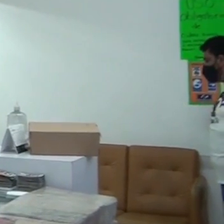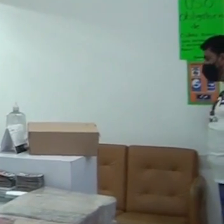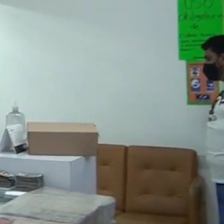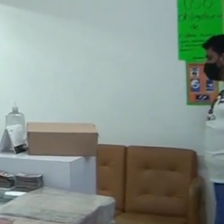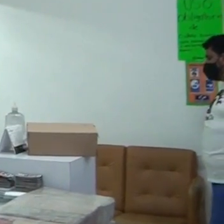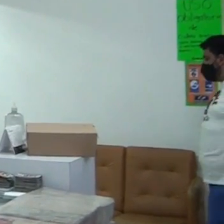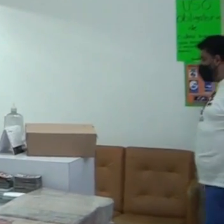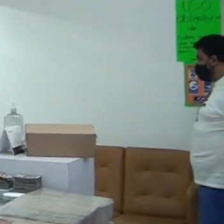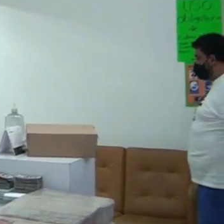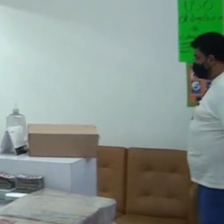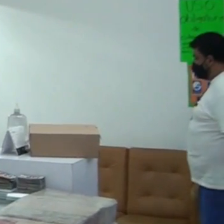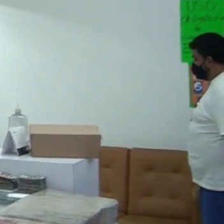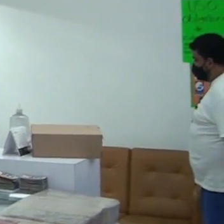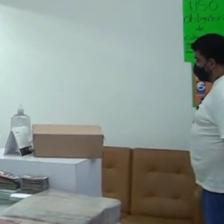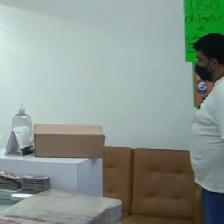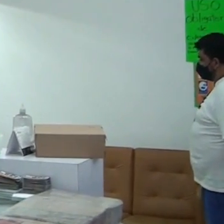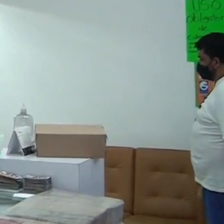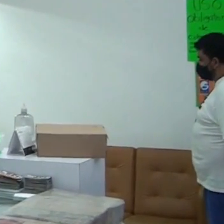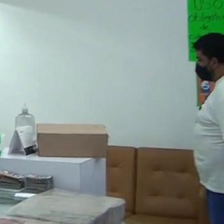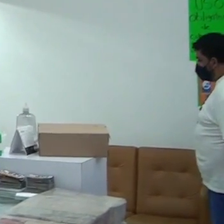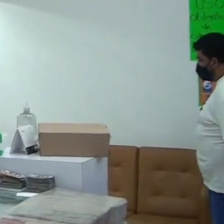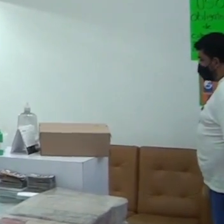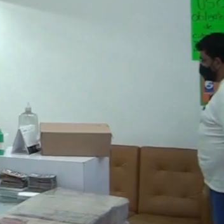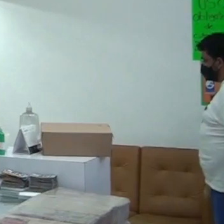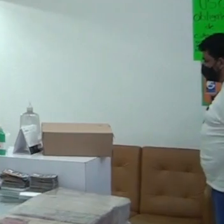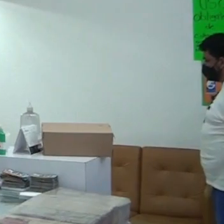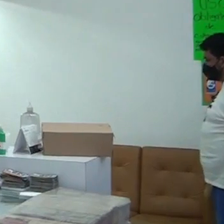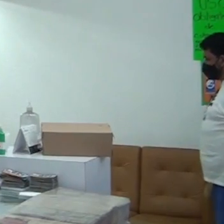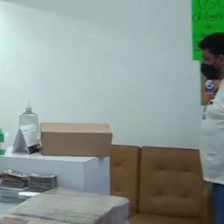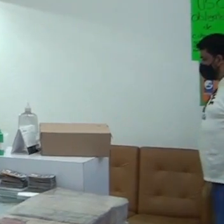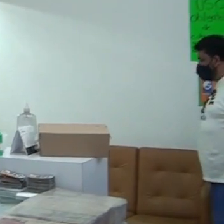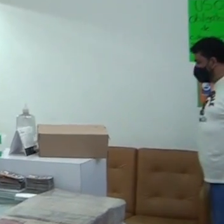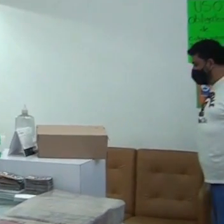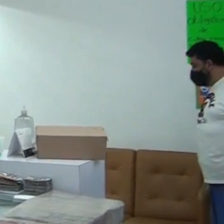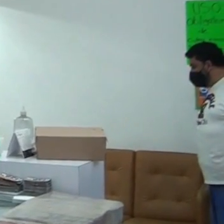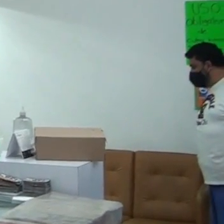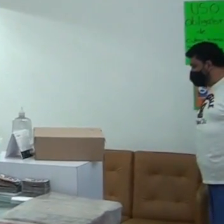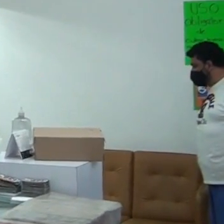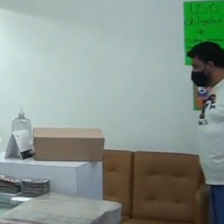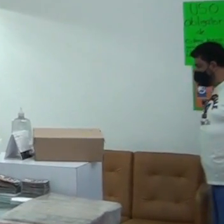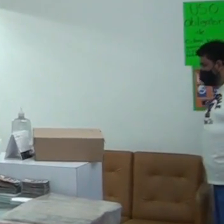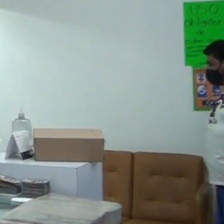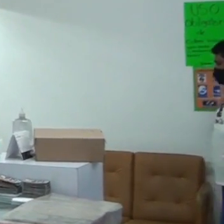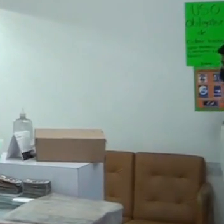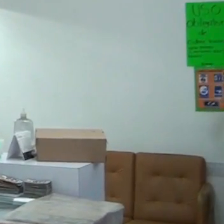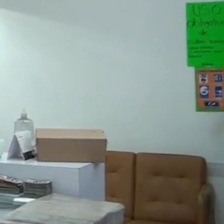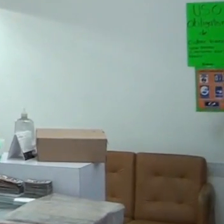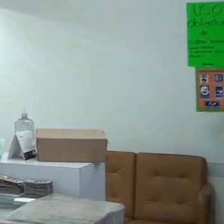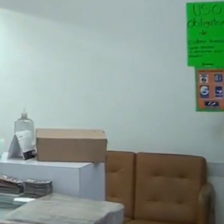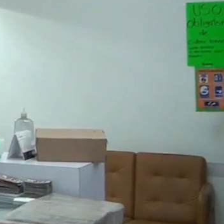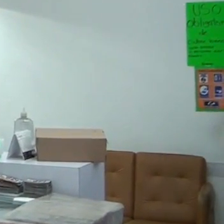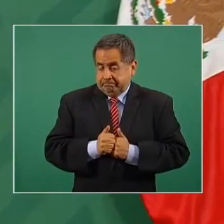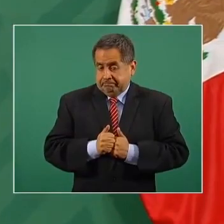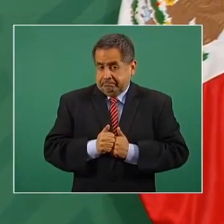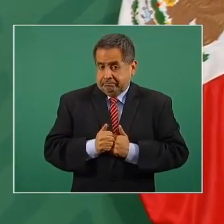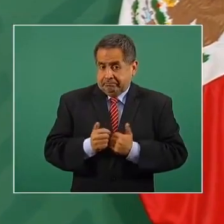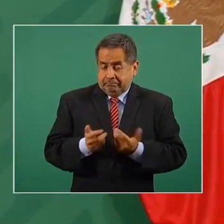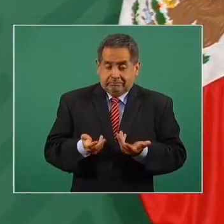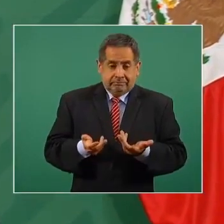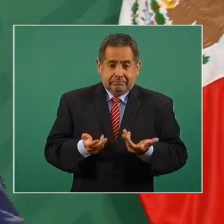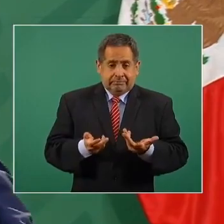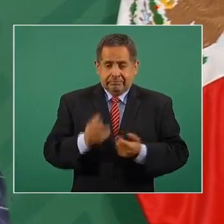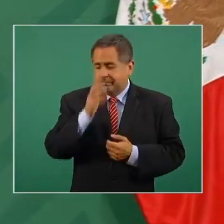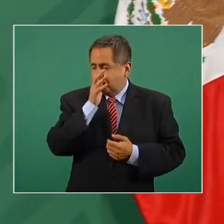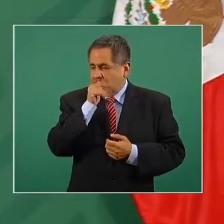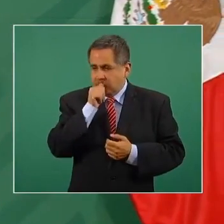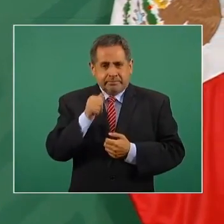que este gobierno está haciendo las cosas bien esto es todavía peor que el daño que se está haciendo no no